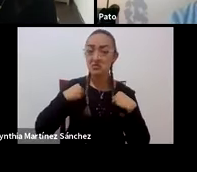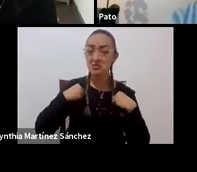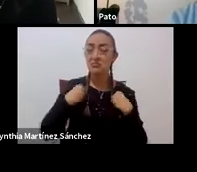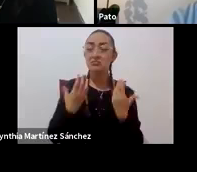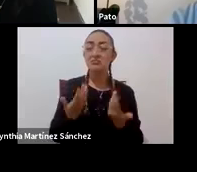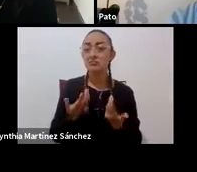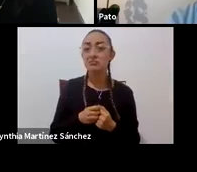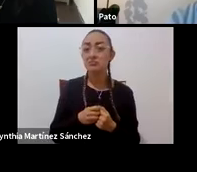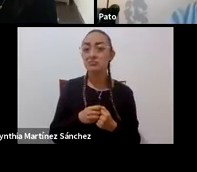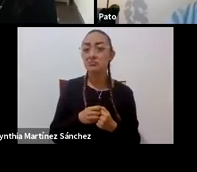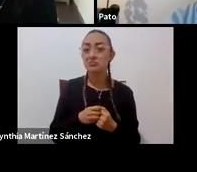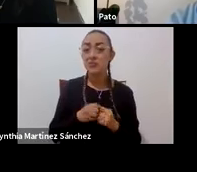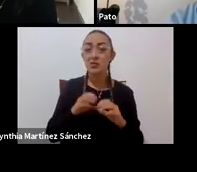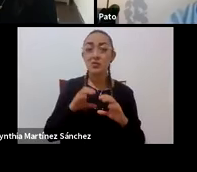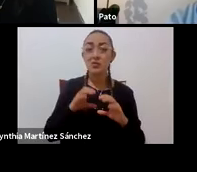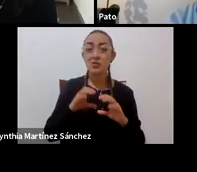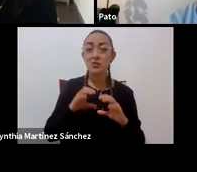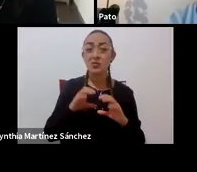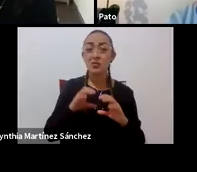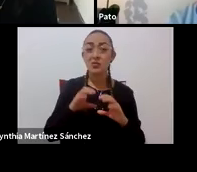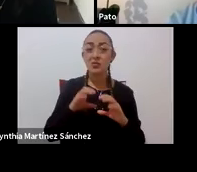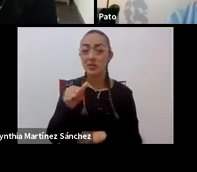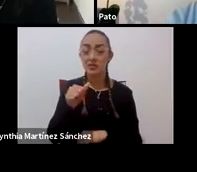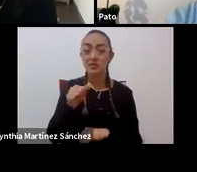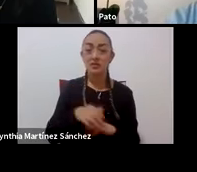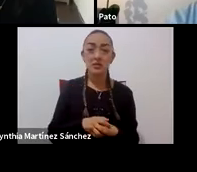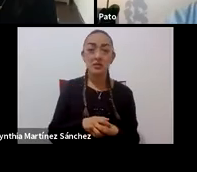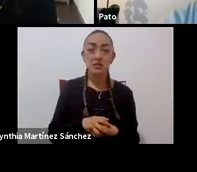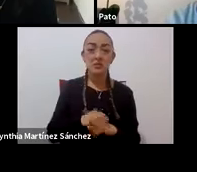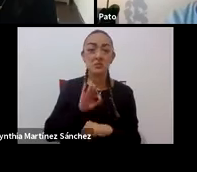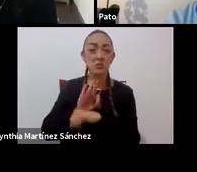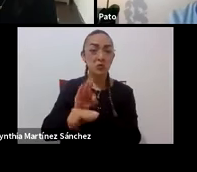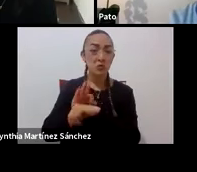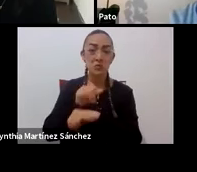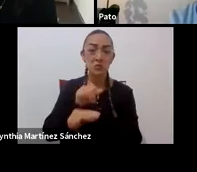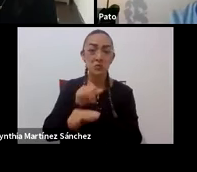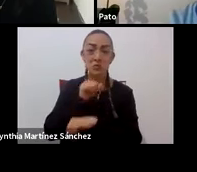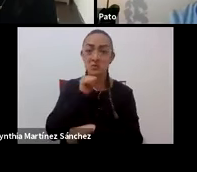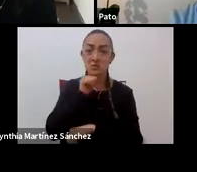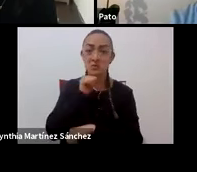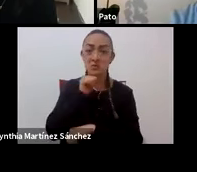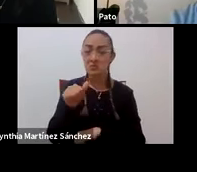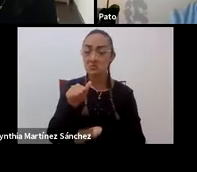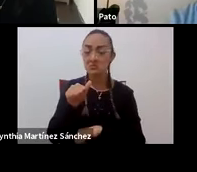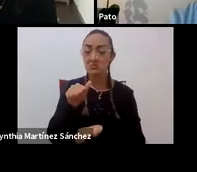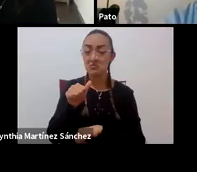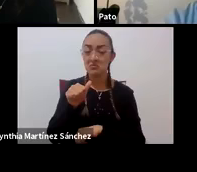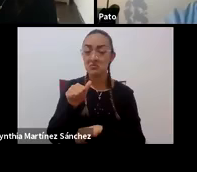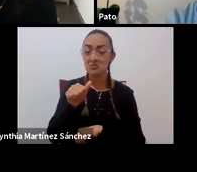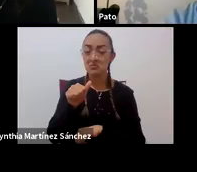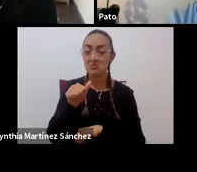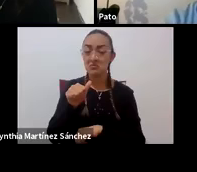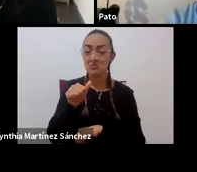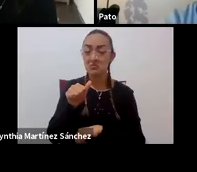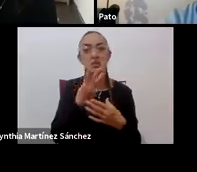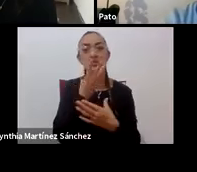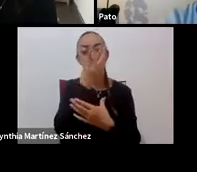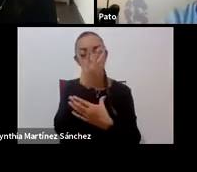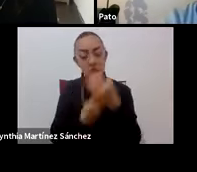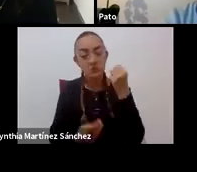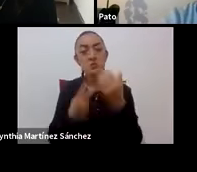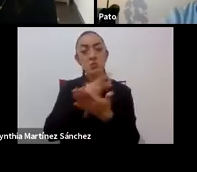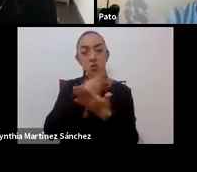de desprotección y demás, y pensar que estas 3 estrategias, estas 3 acciones, programas,